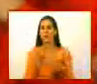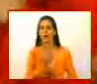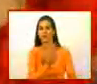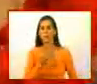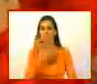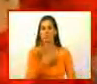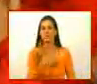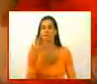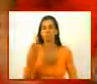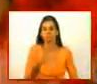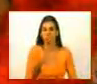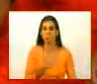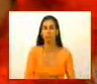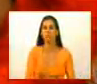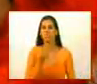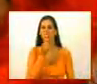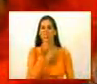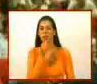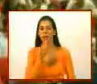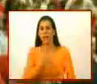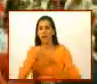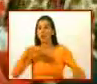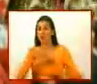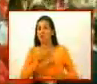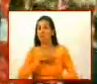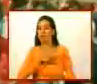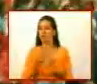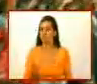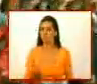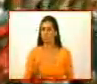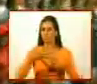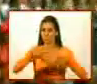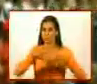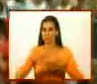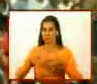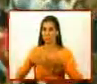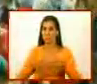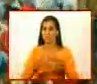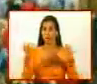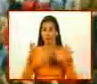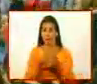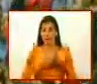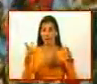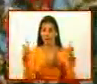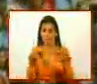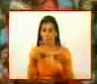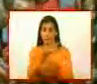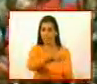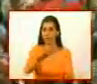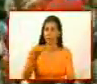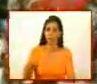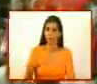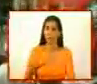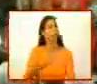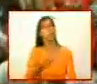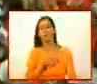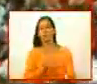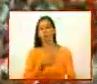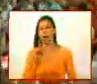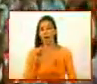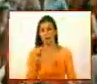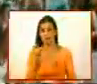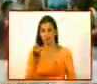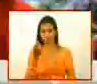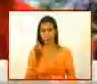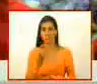contundente, definitivamente, de con quién está la mayoría. Luego de esta movilización se congregaron en una gran asamblea donde el representante del Poder Legislativo